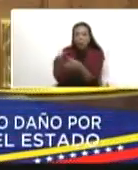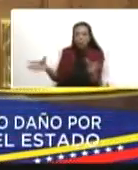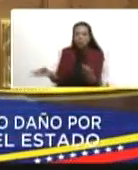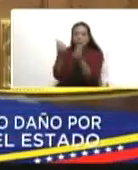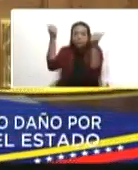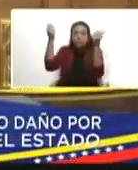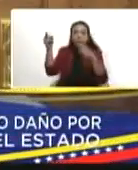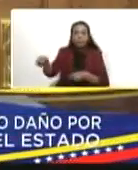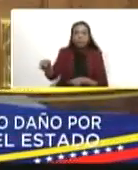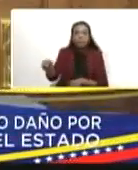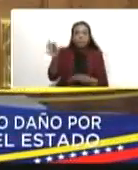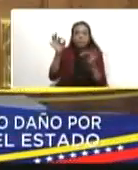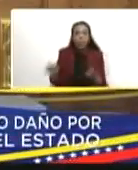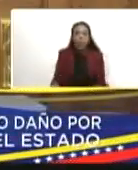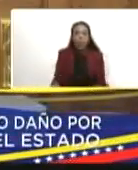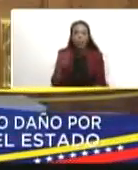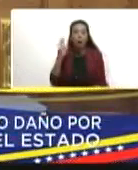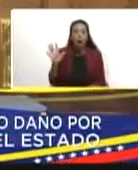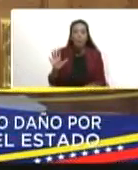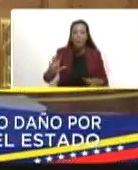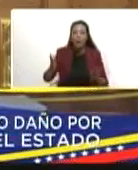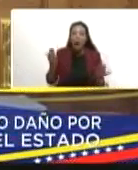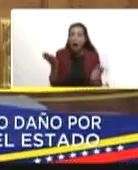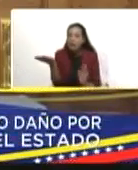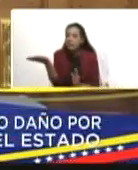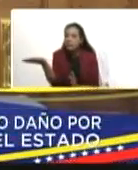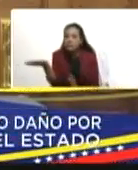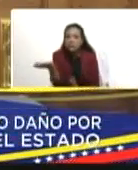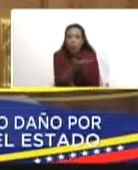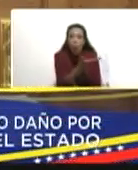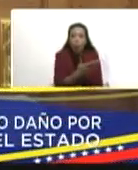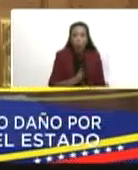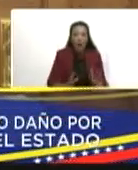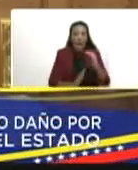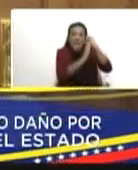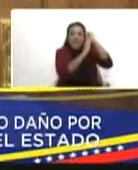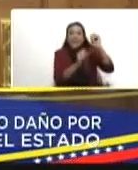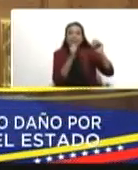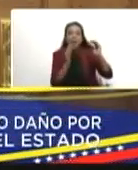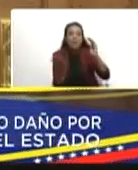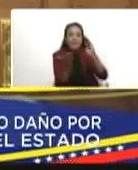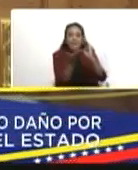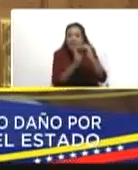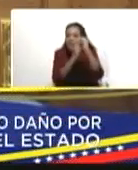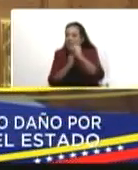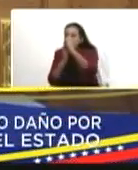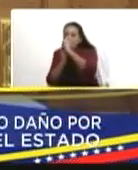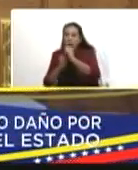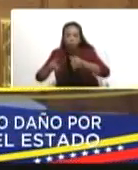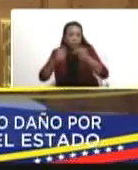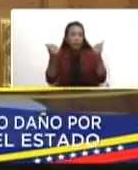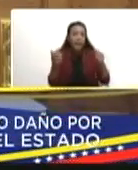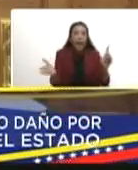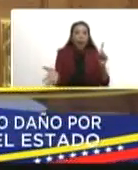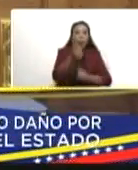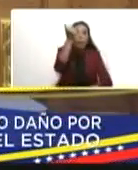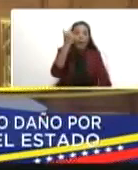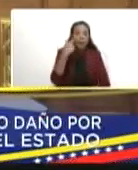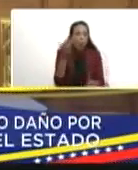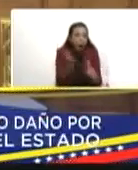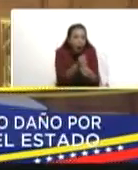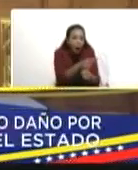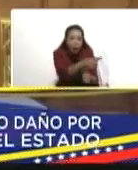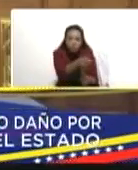mafia y hemos venido descabezando todas las mafias que se han ido descubierto